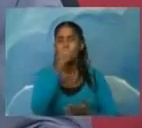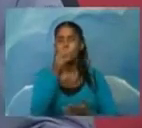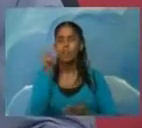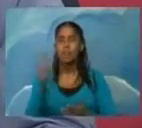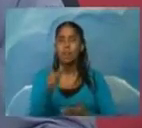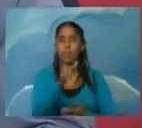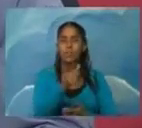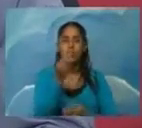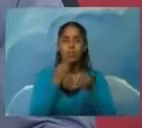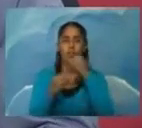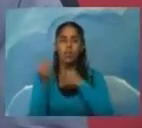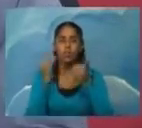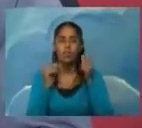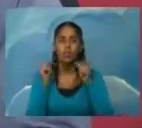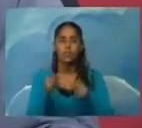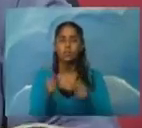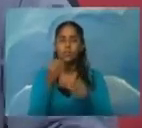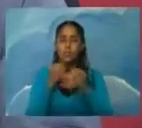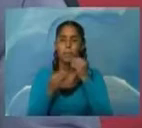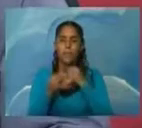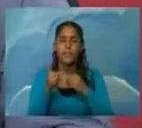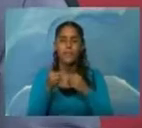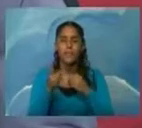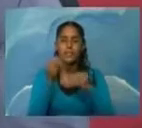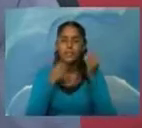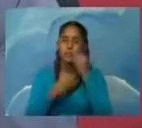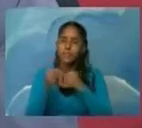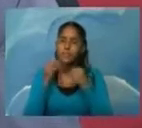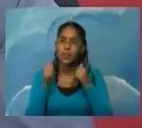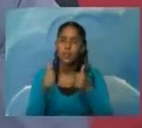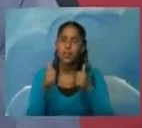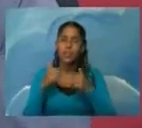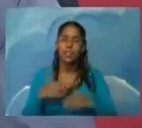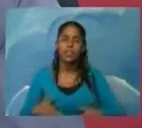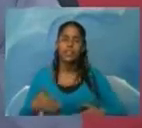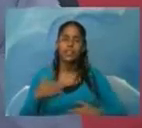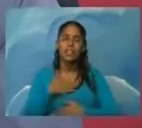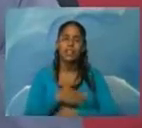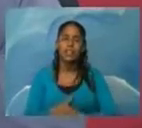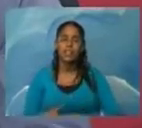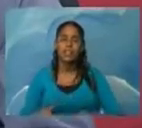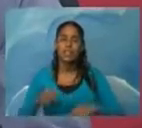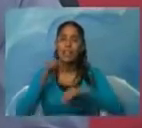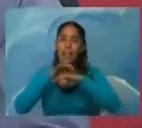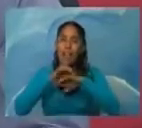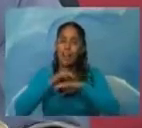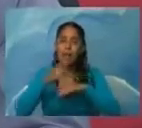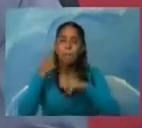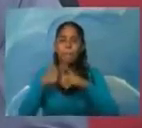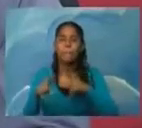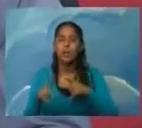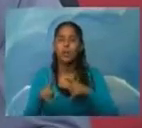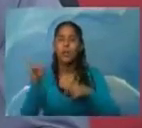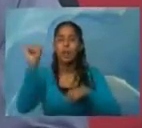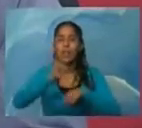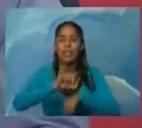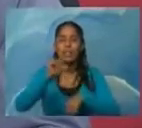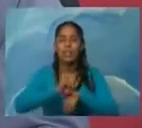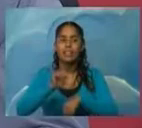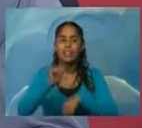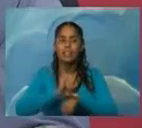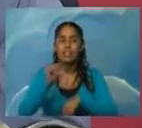persona come por la boca, se alimenta el vientre, ¿verdad?, la parte de la carne, pero la iglesia